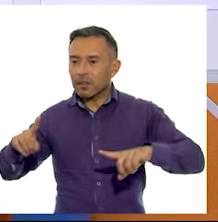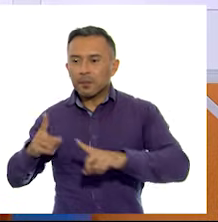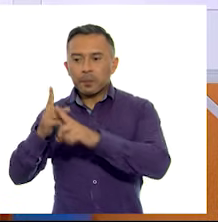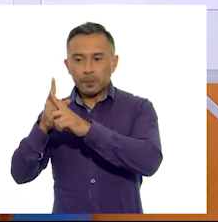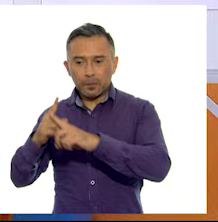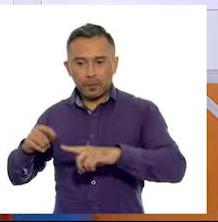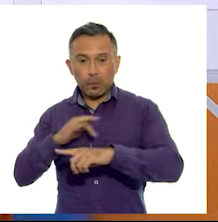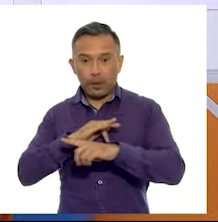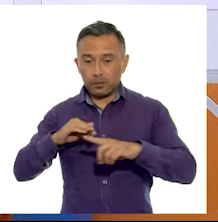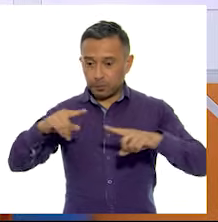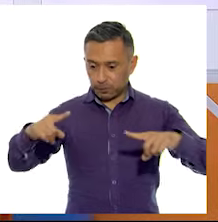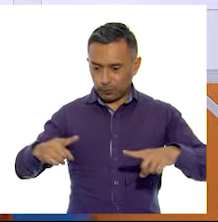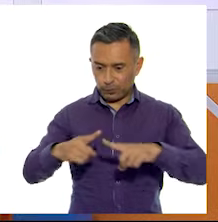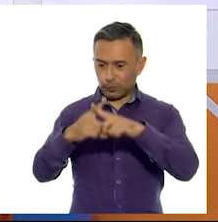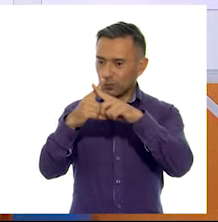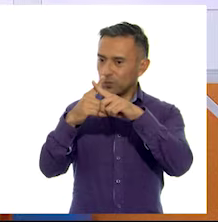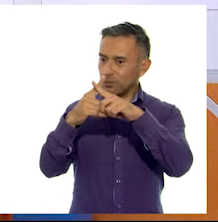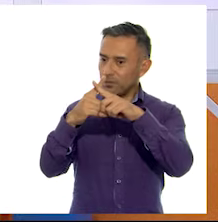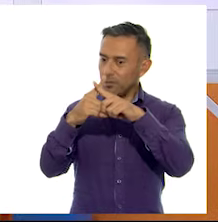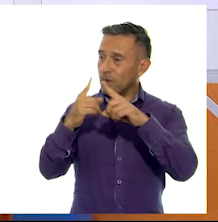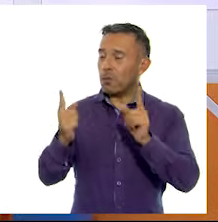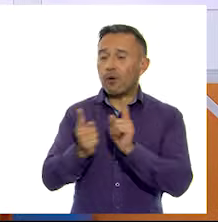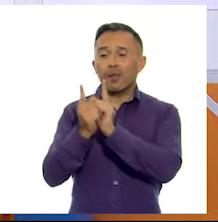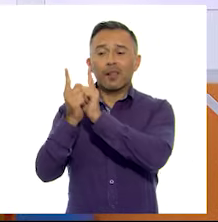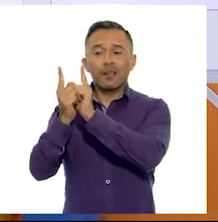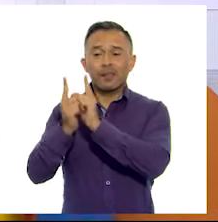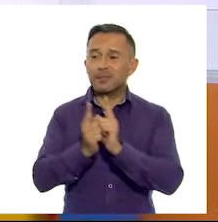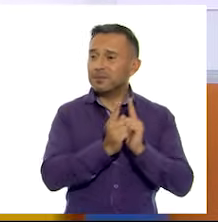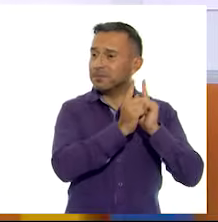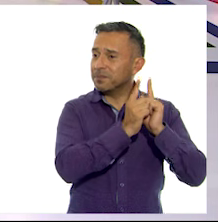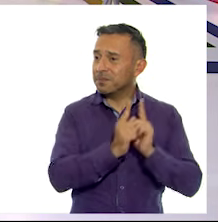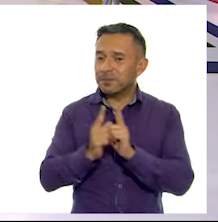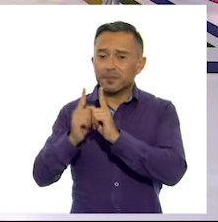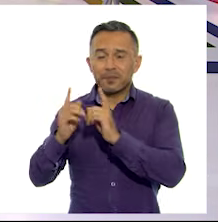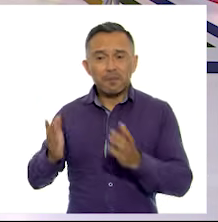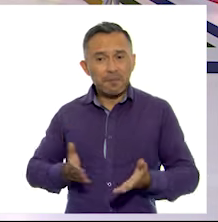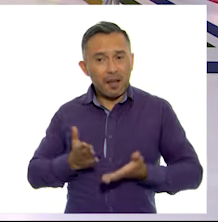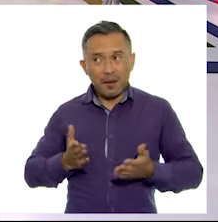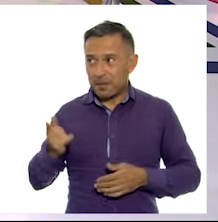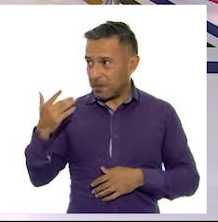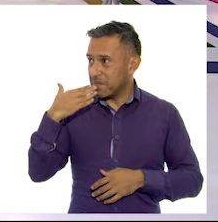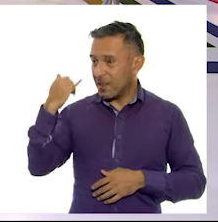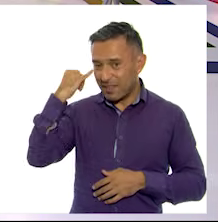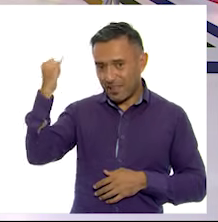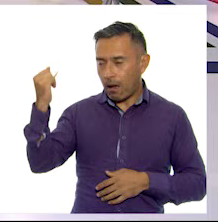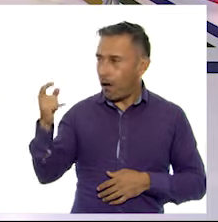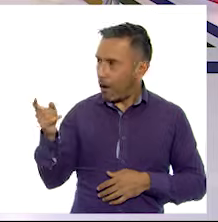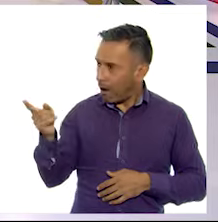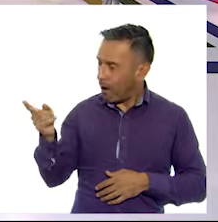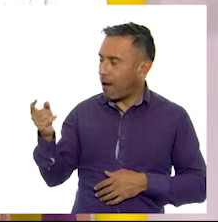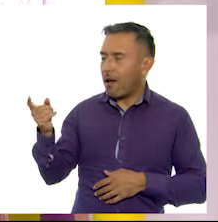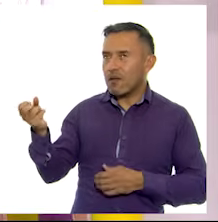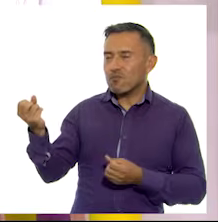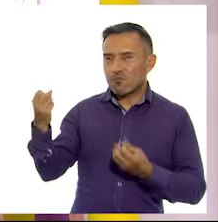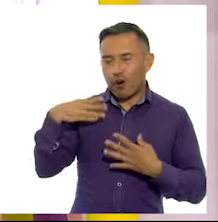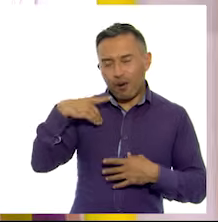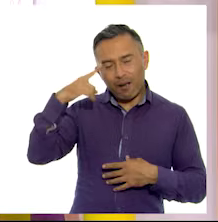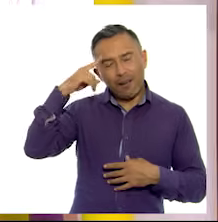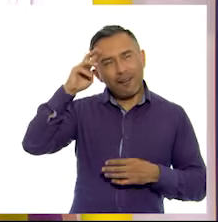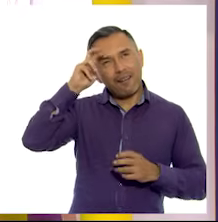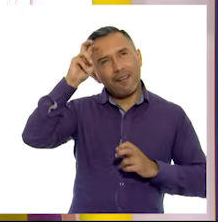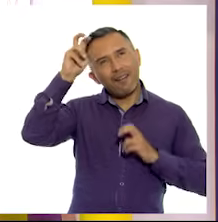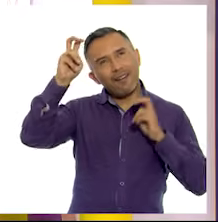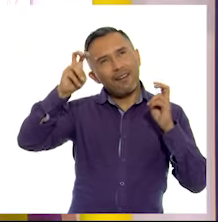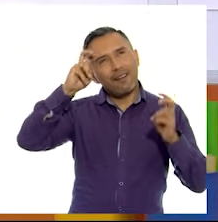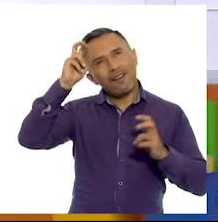dos puntos que están bailando al mismo tiempo. Ah, qué buena idea, me gusta. y estás despertando mi imaginación, maestra. Ok,